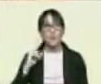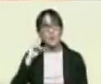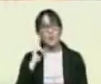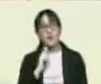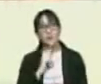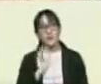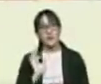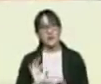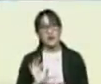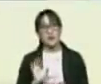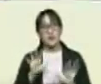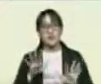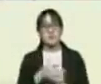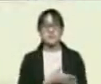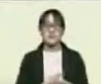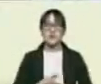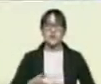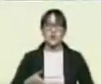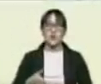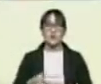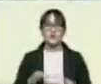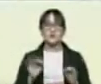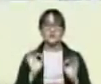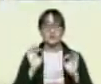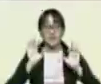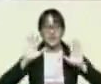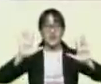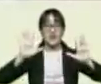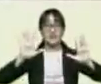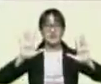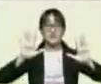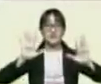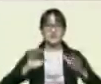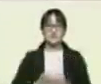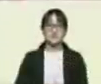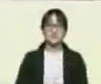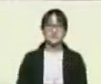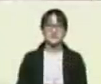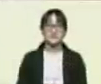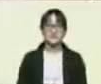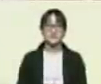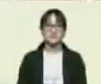bolivariano. 10 millones, son 10, son 10.